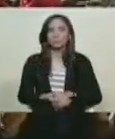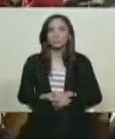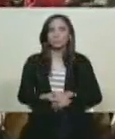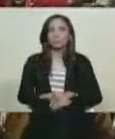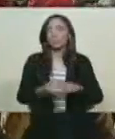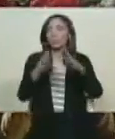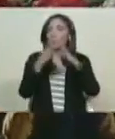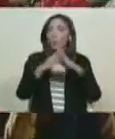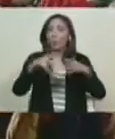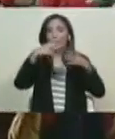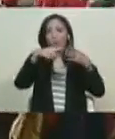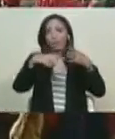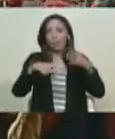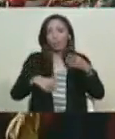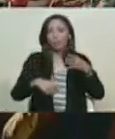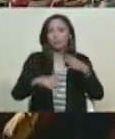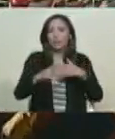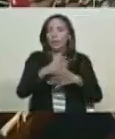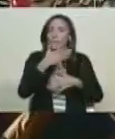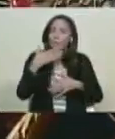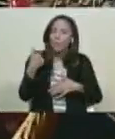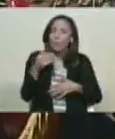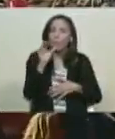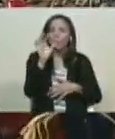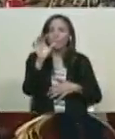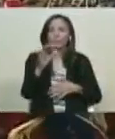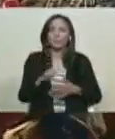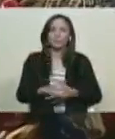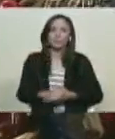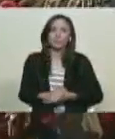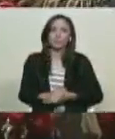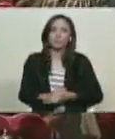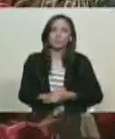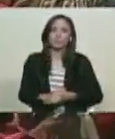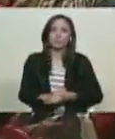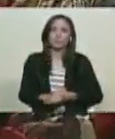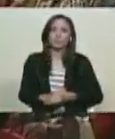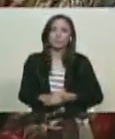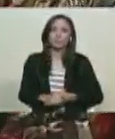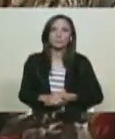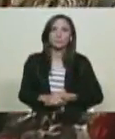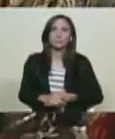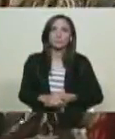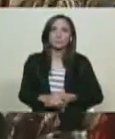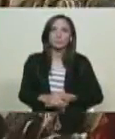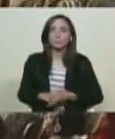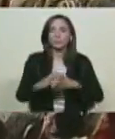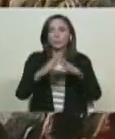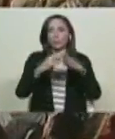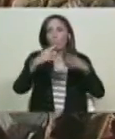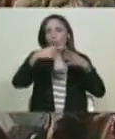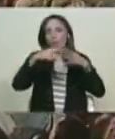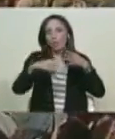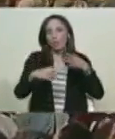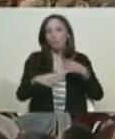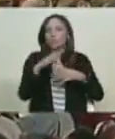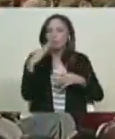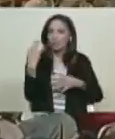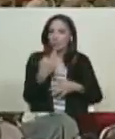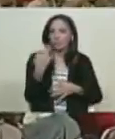Todas las cosas que necesitamos mejorar en el país, todas las cosas que necesitamos